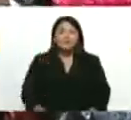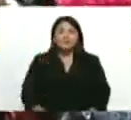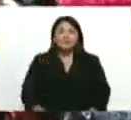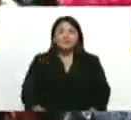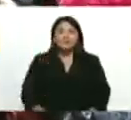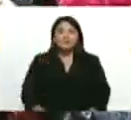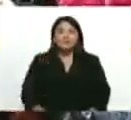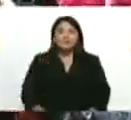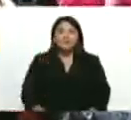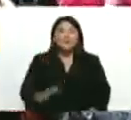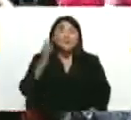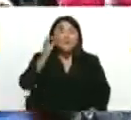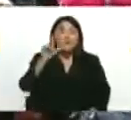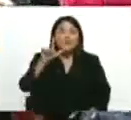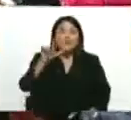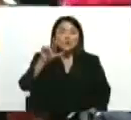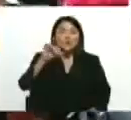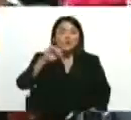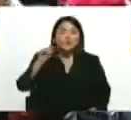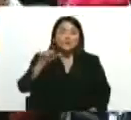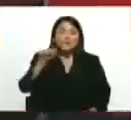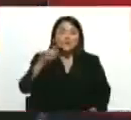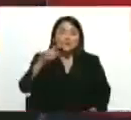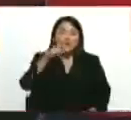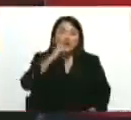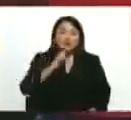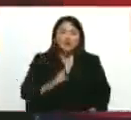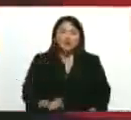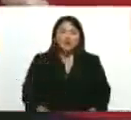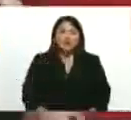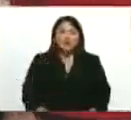Luisa está cumpliendo años también.